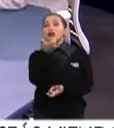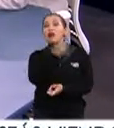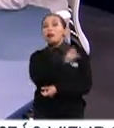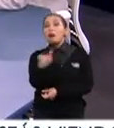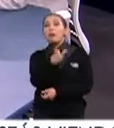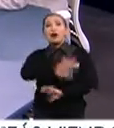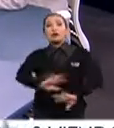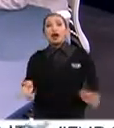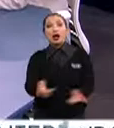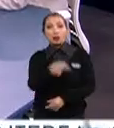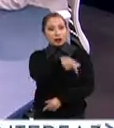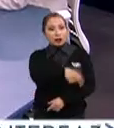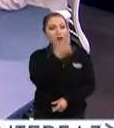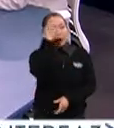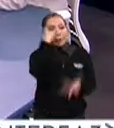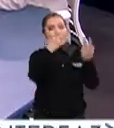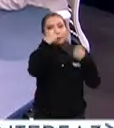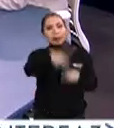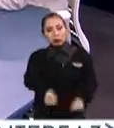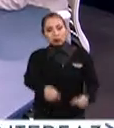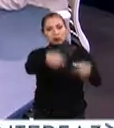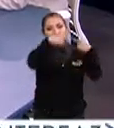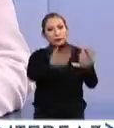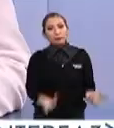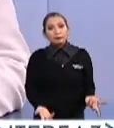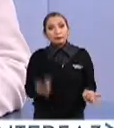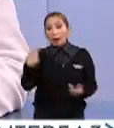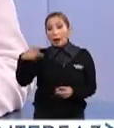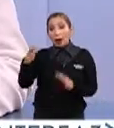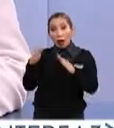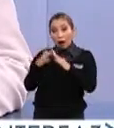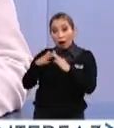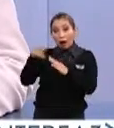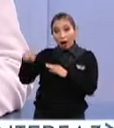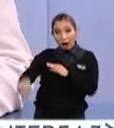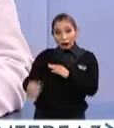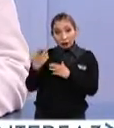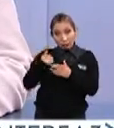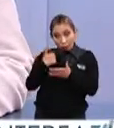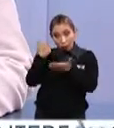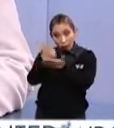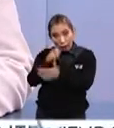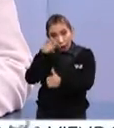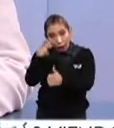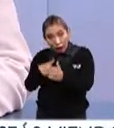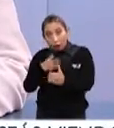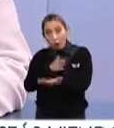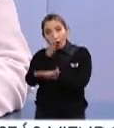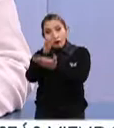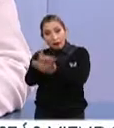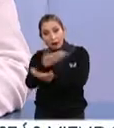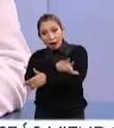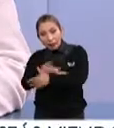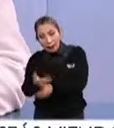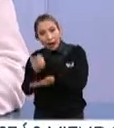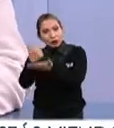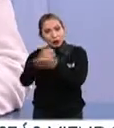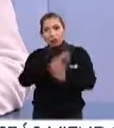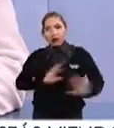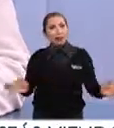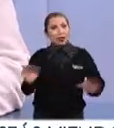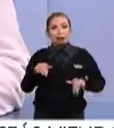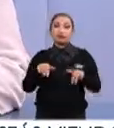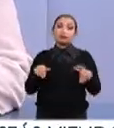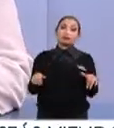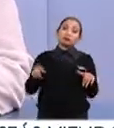varones en el espacio privado. Pero en el espacio doméstico nos ha costado trabajo estar. estar presentes, involucrarnos, ¿no? Esa es